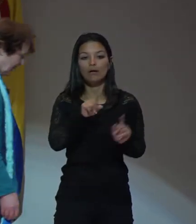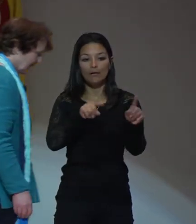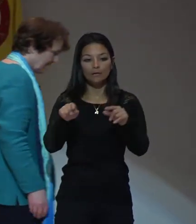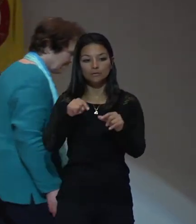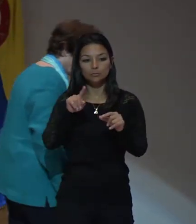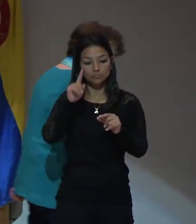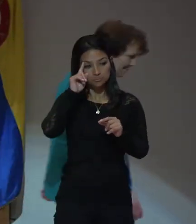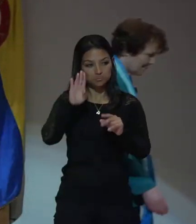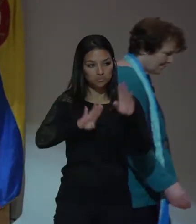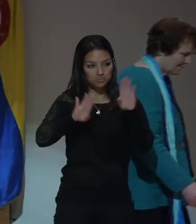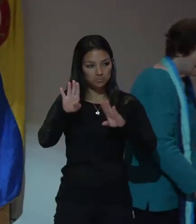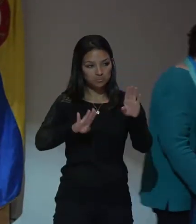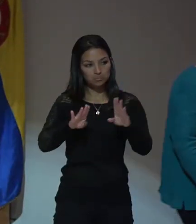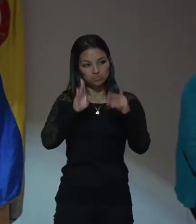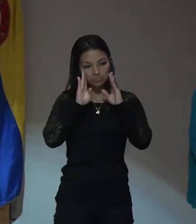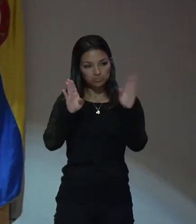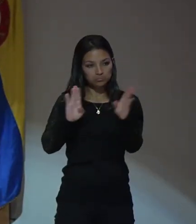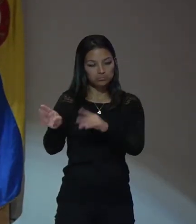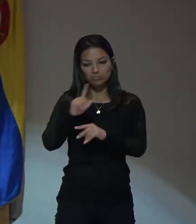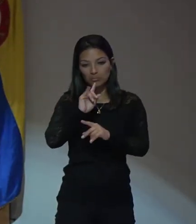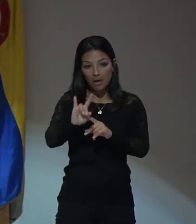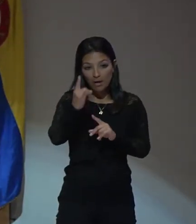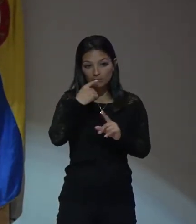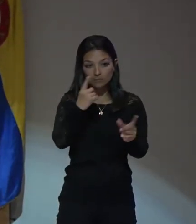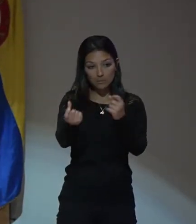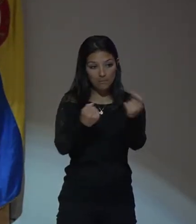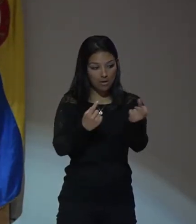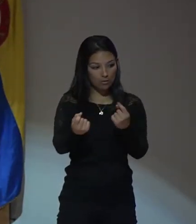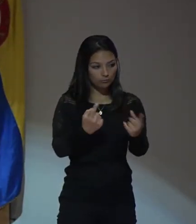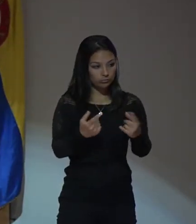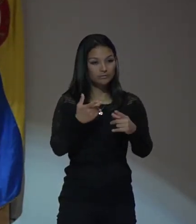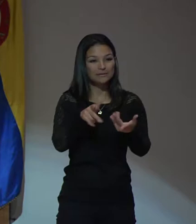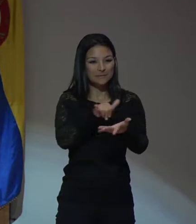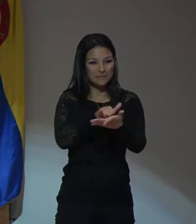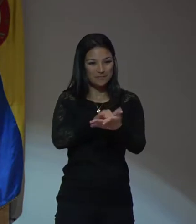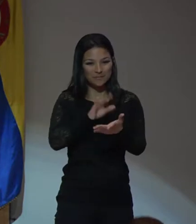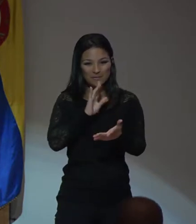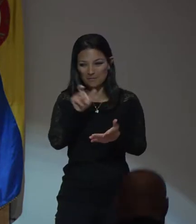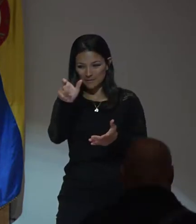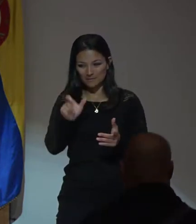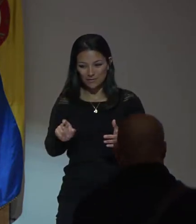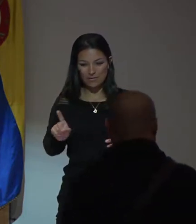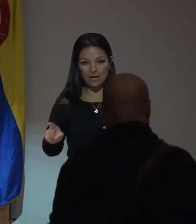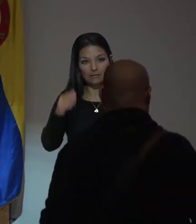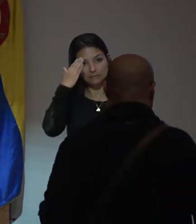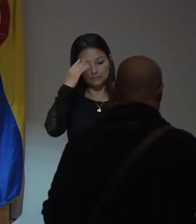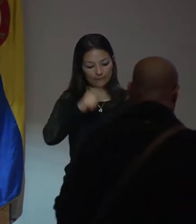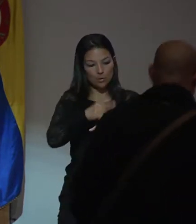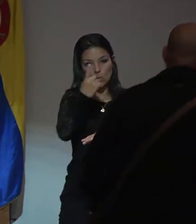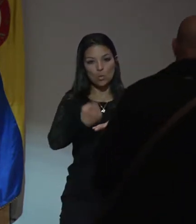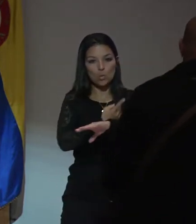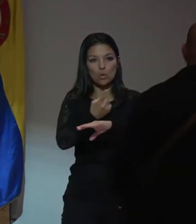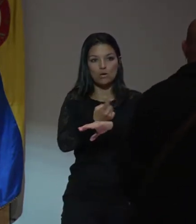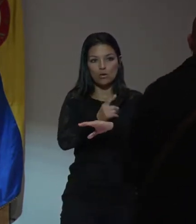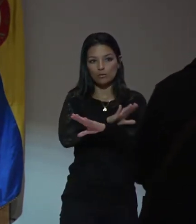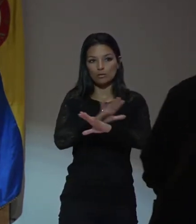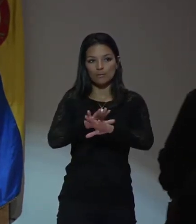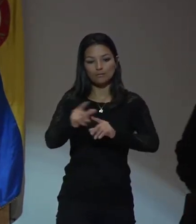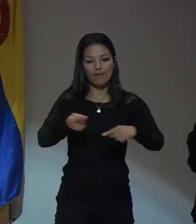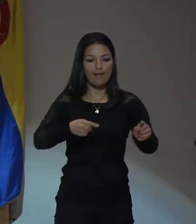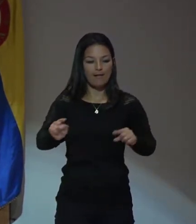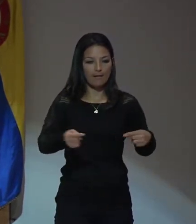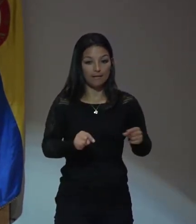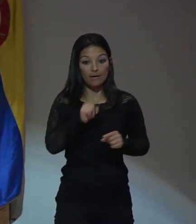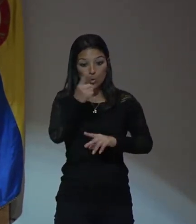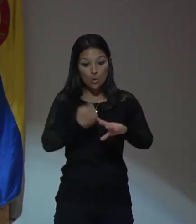sus preguntas, así como le recordamos a nuestro moderador que cuenta con una hora para el conversatorio y de